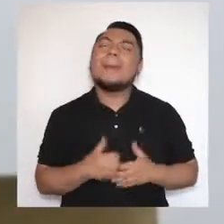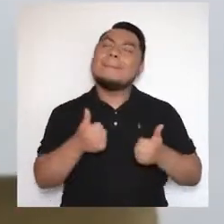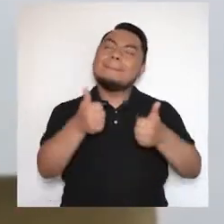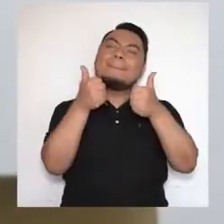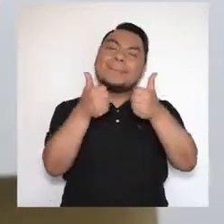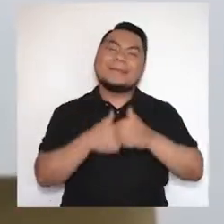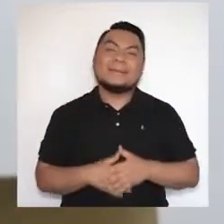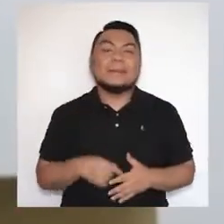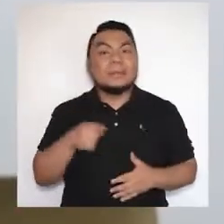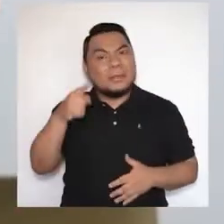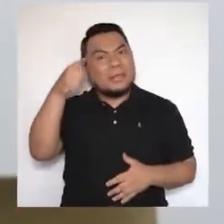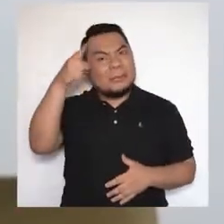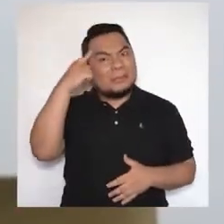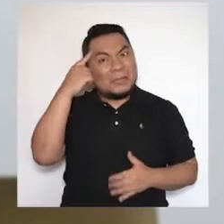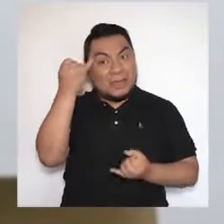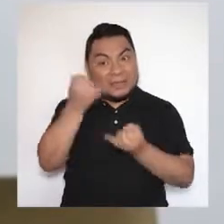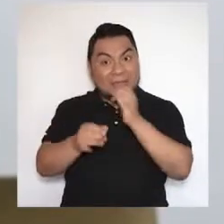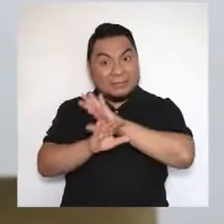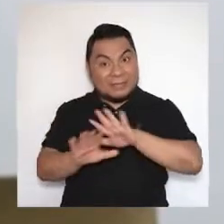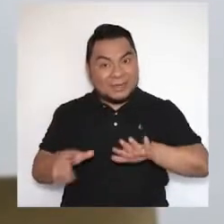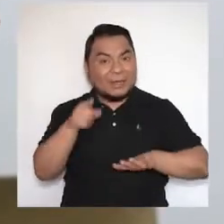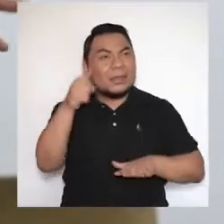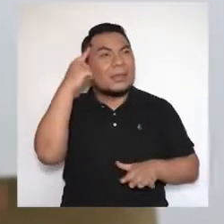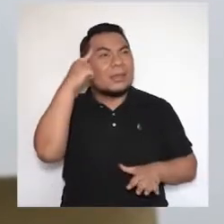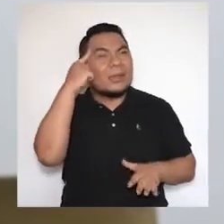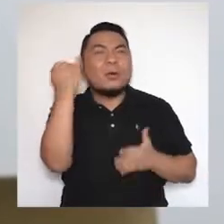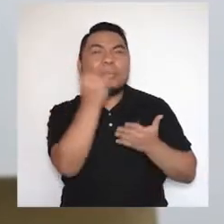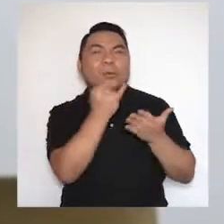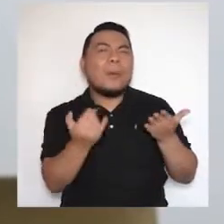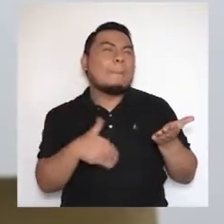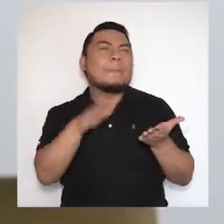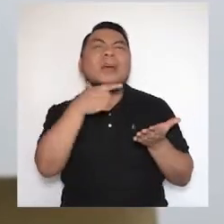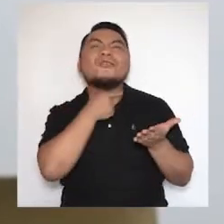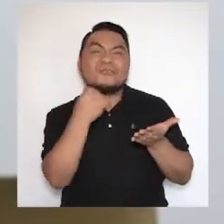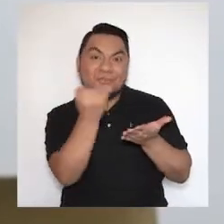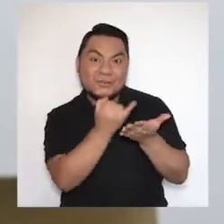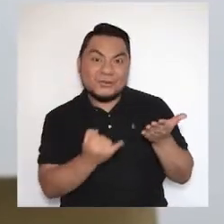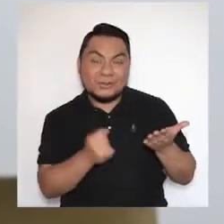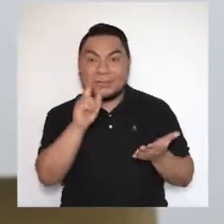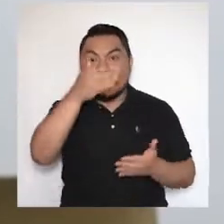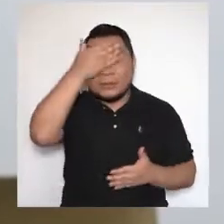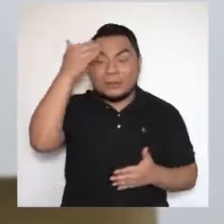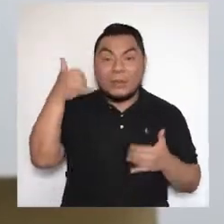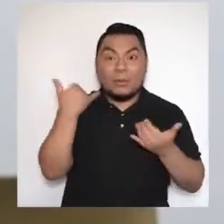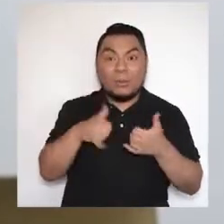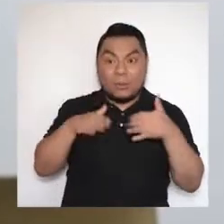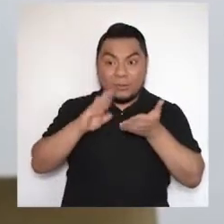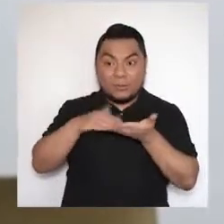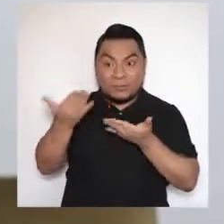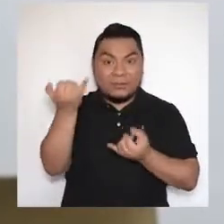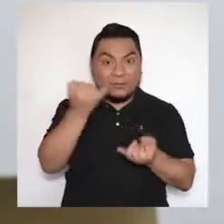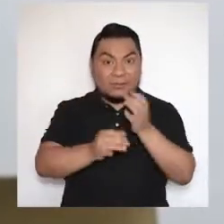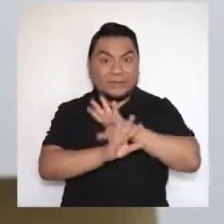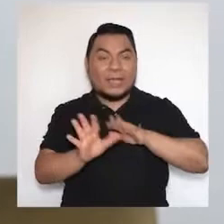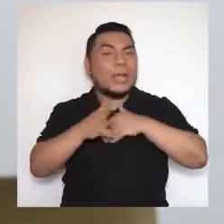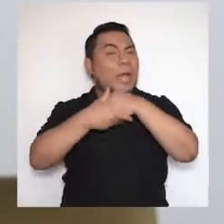bien! ¿Qué les parece si después del programa dibujan lo que más les gustó? Y no se olviden, después de jugar, siempre nos